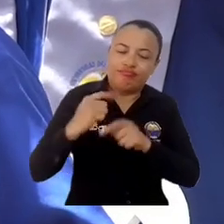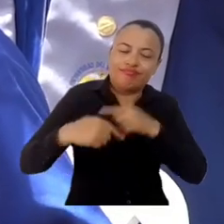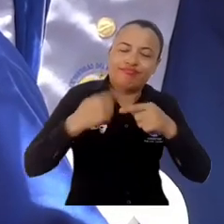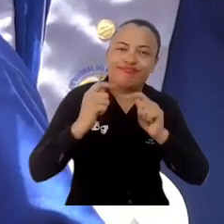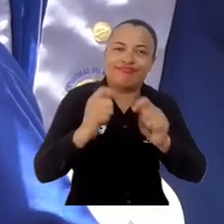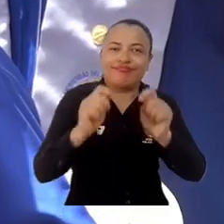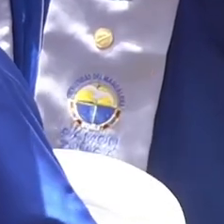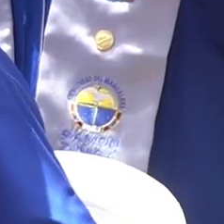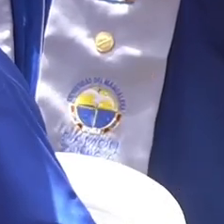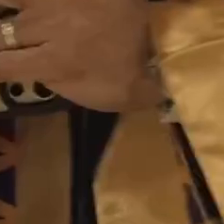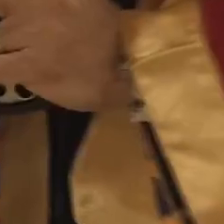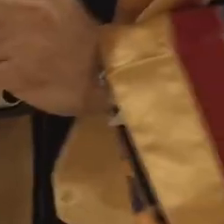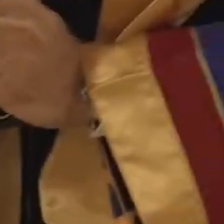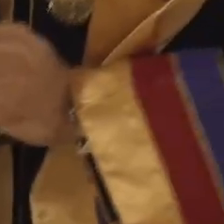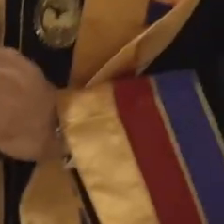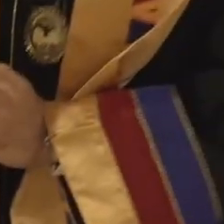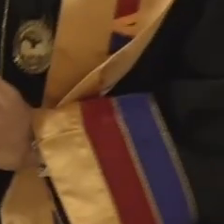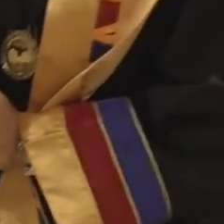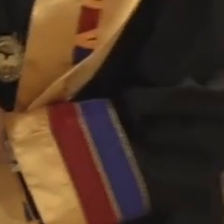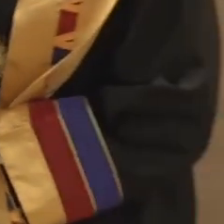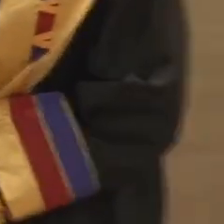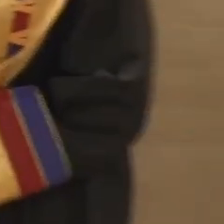reciba nuestro legado.